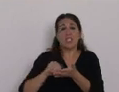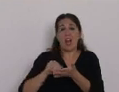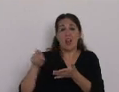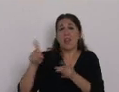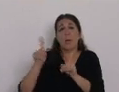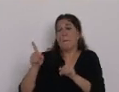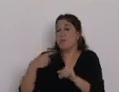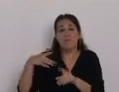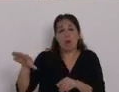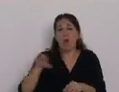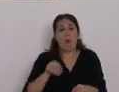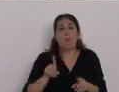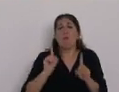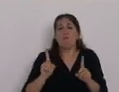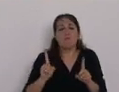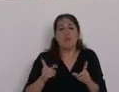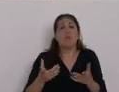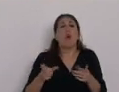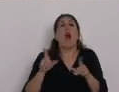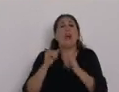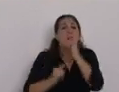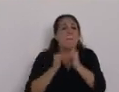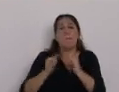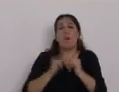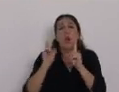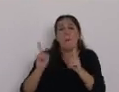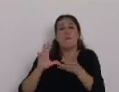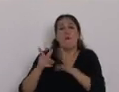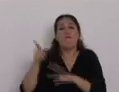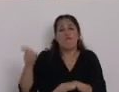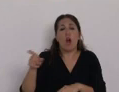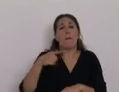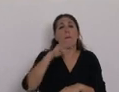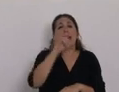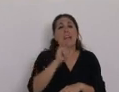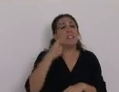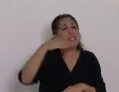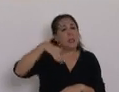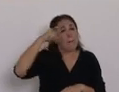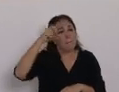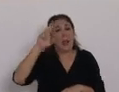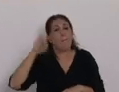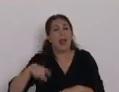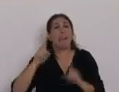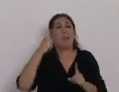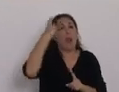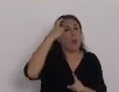describir, como lo ha hecho el senador Zimmerman y el senador Lustó, los que estamos